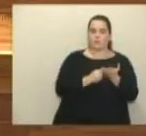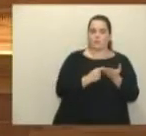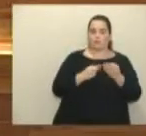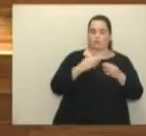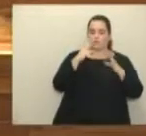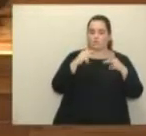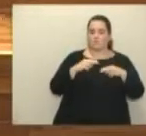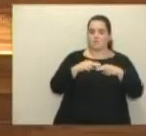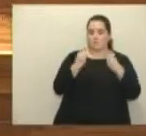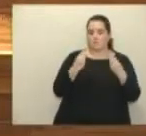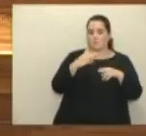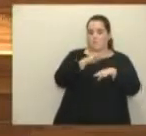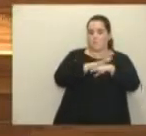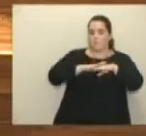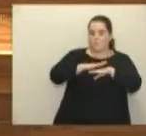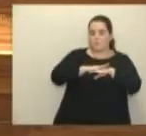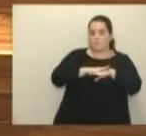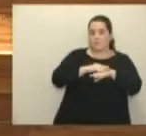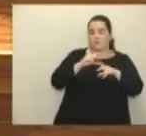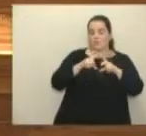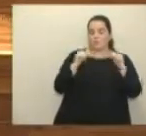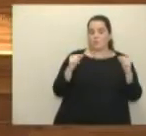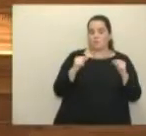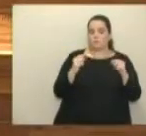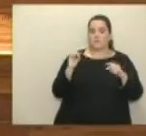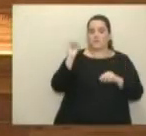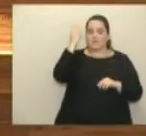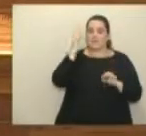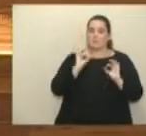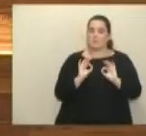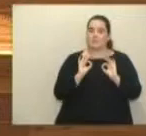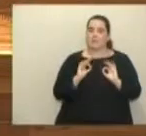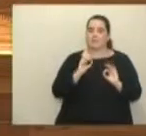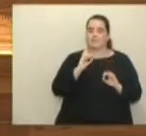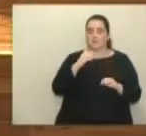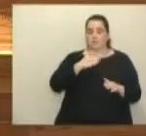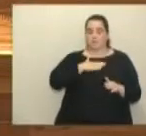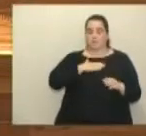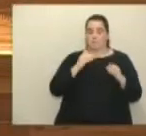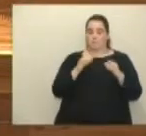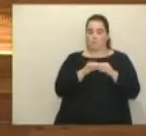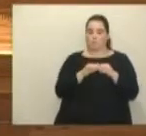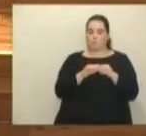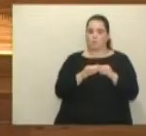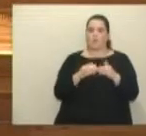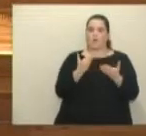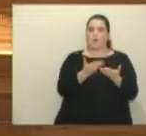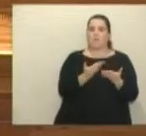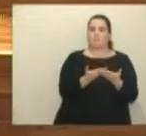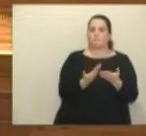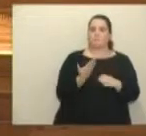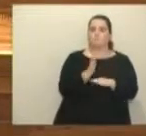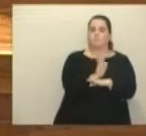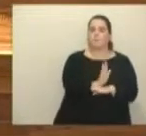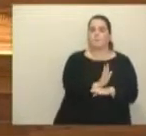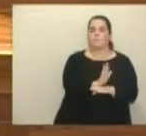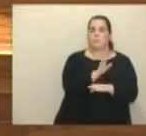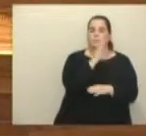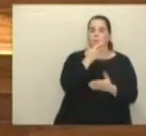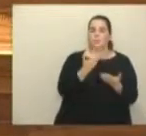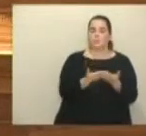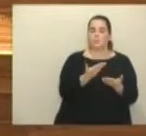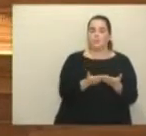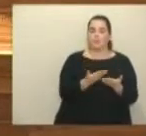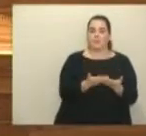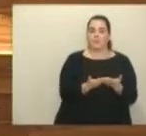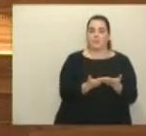Asturias. A propósito de aquella iniciativa, UPyD, mi grupo, presentó una enmienda en la que se solicitaba la publicación en el